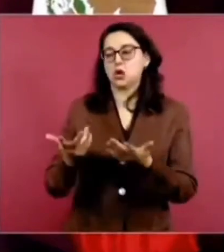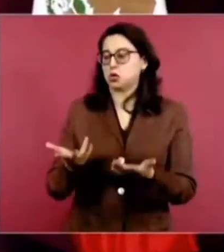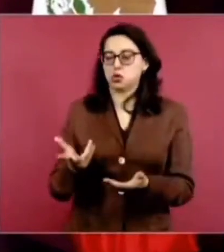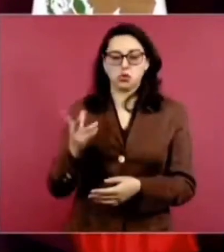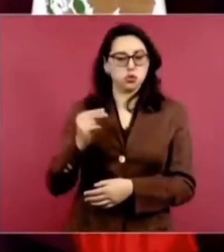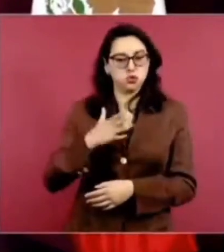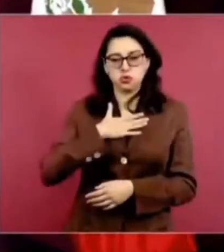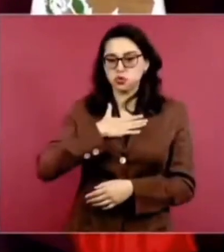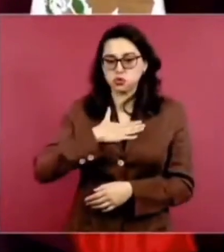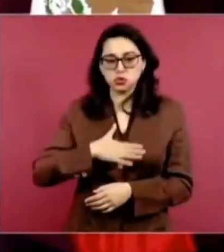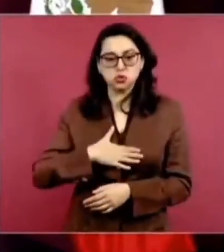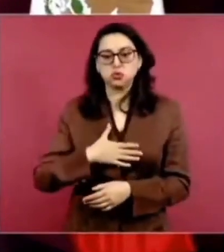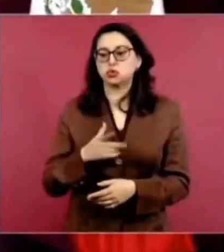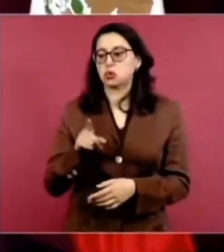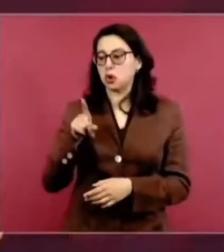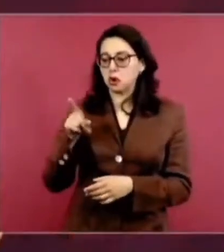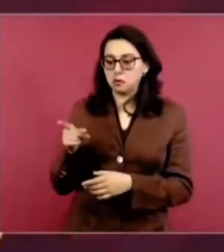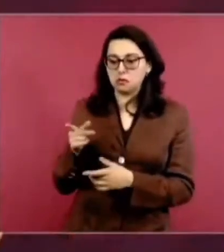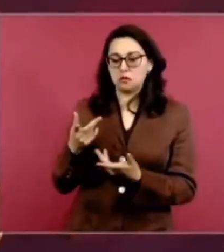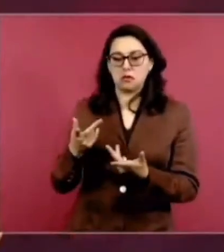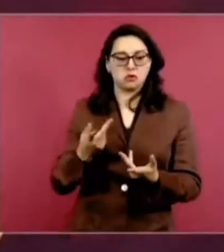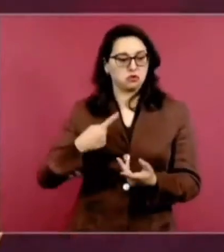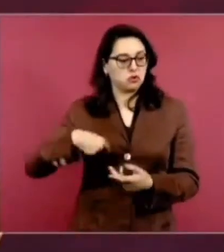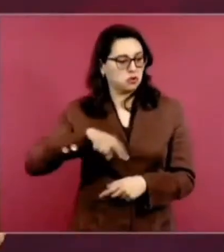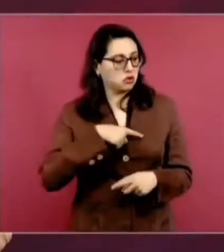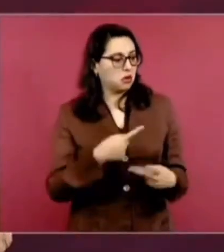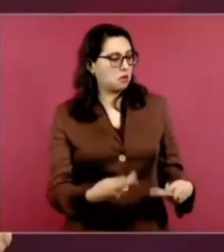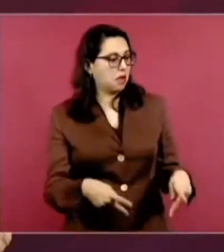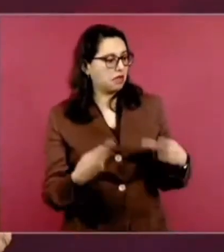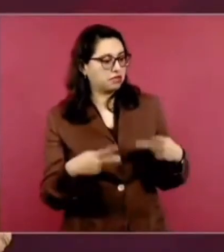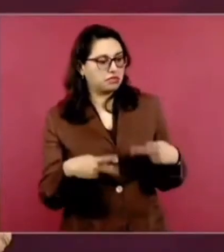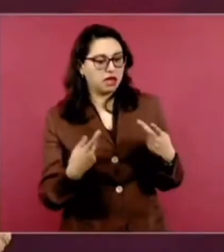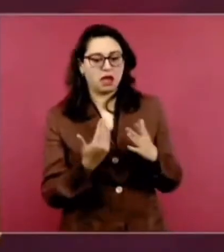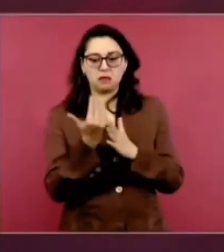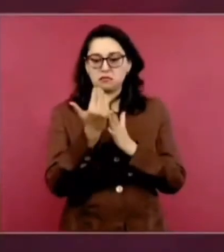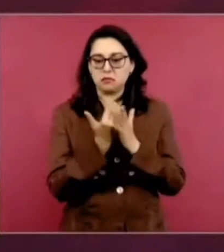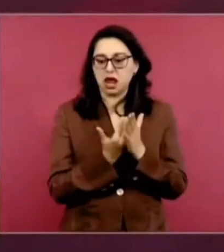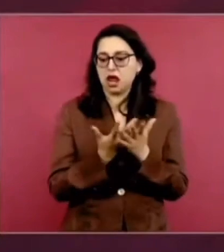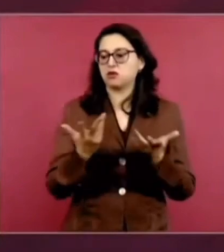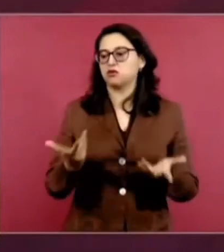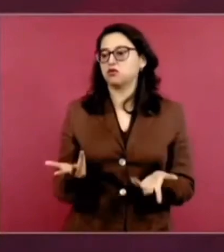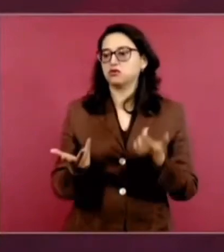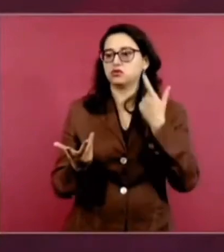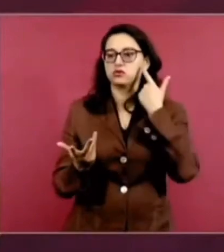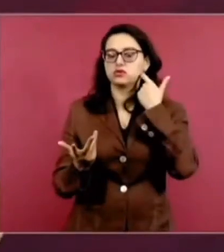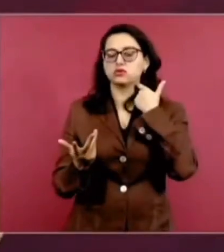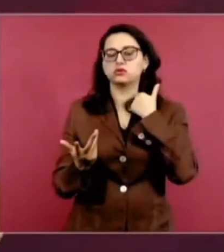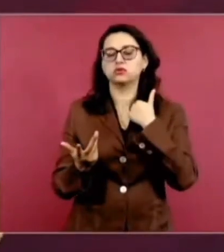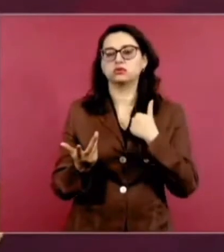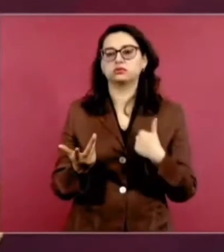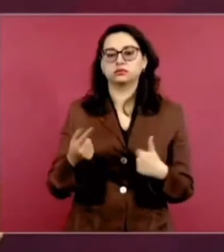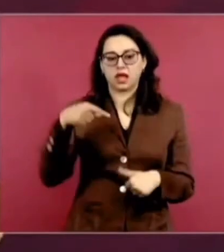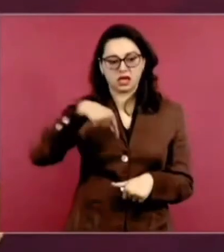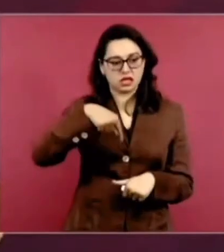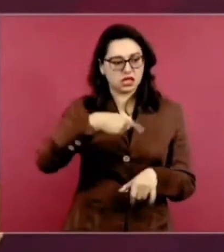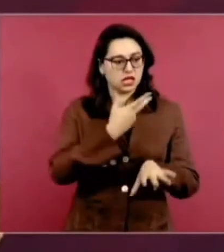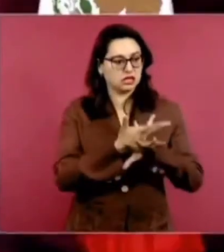estaba trasladando fuerza de trabajo o se le quitaba trabajo a los